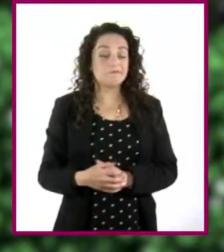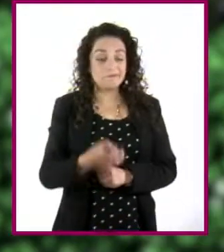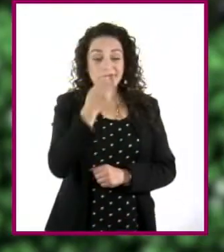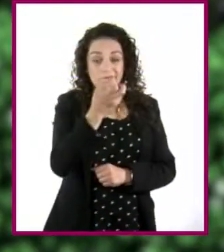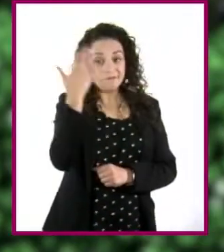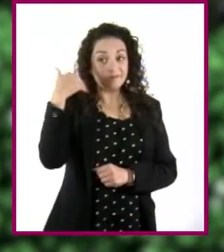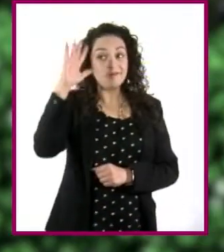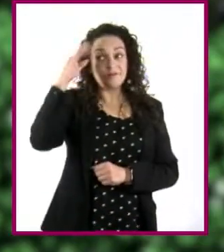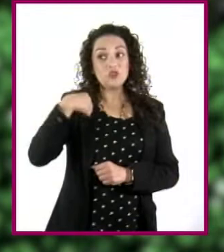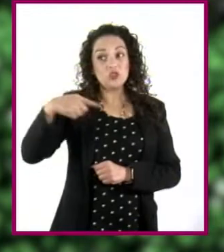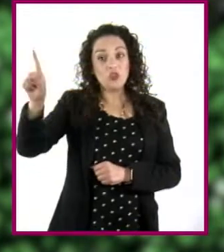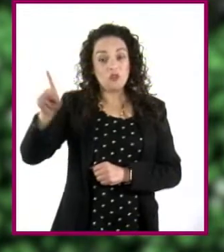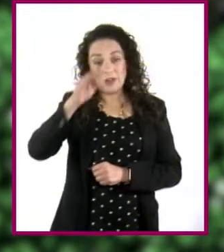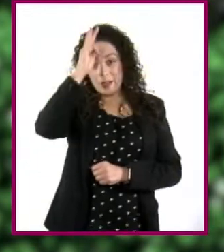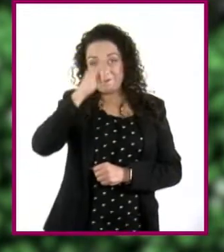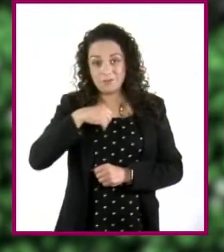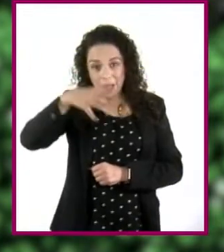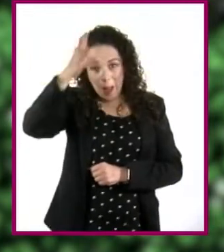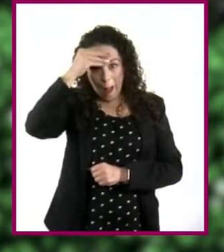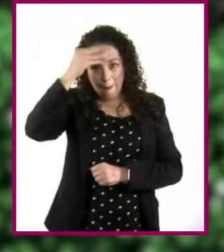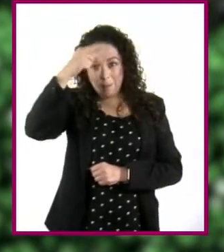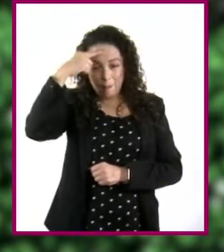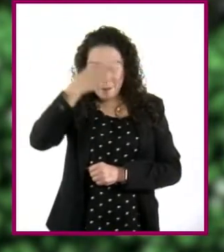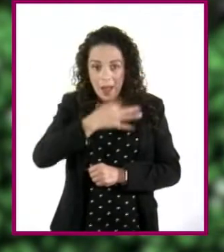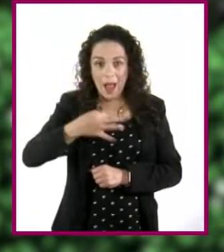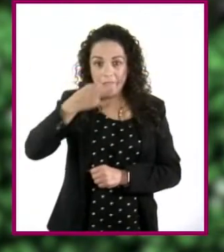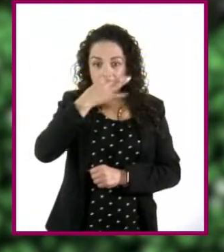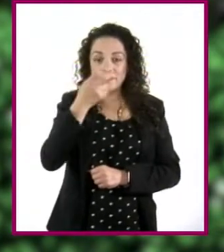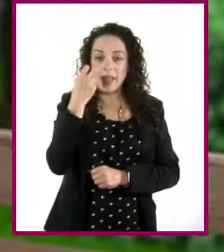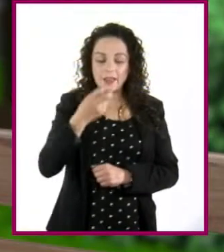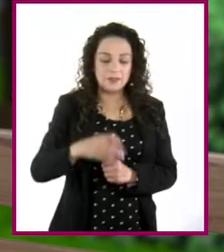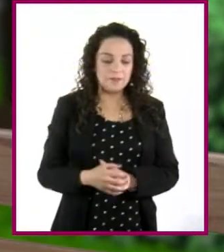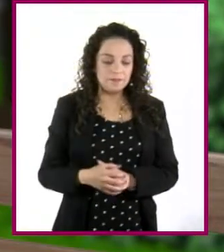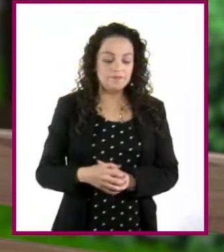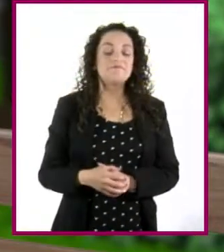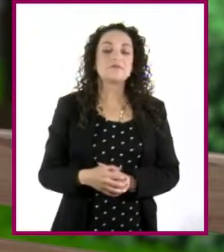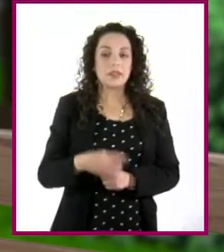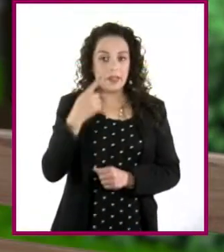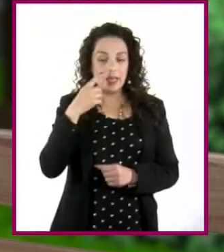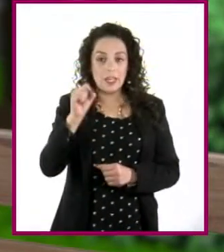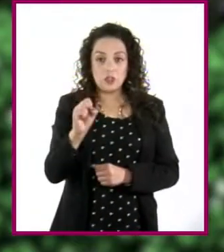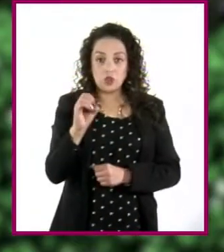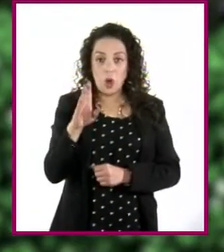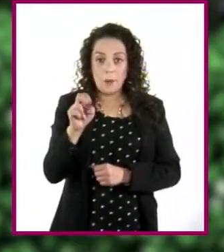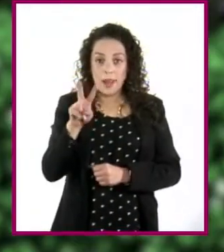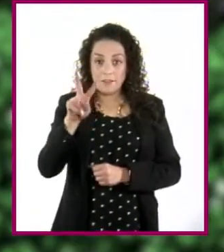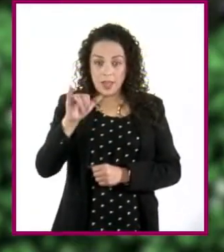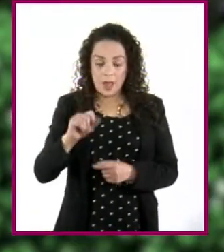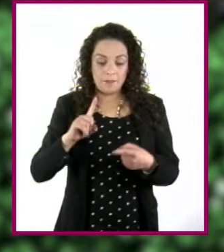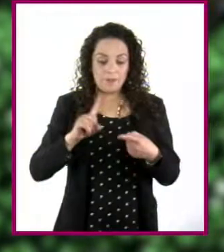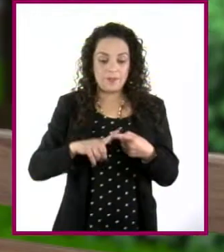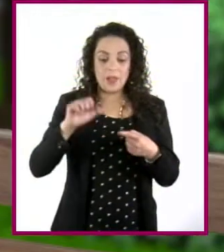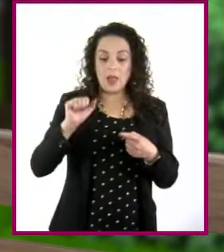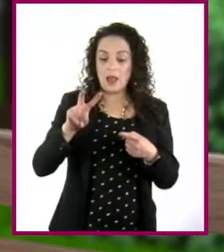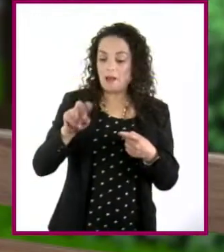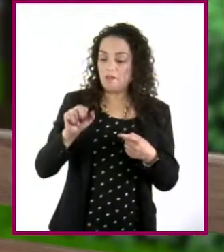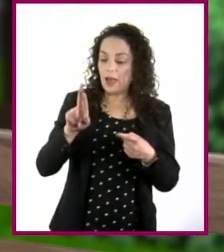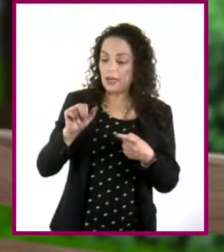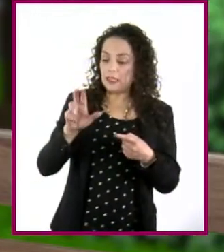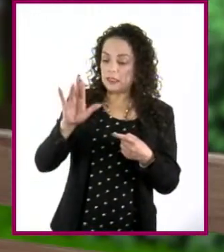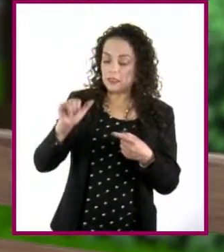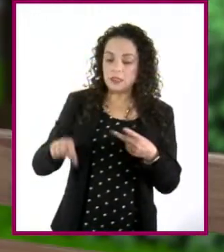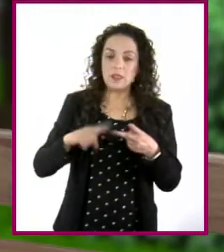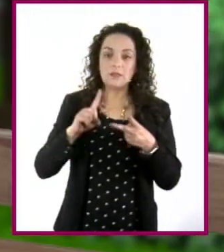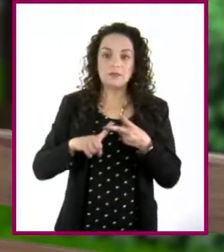catecismo. Sí, a mí también. A ver, son soberbia, Sentirse más que los demás. avaricia, Querer